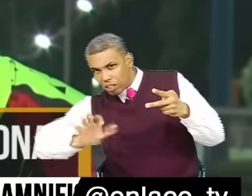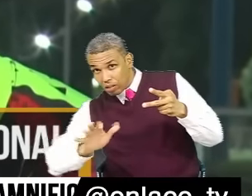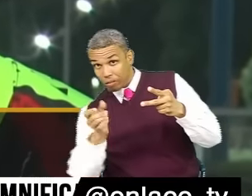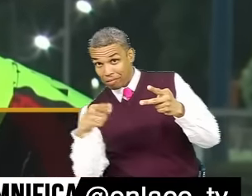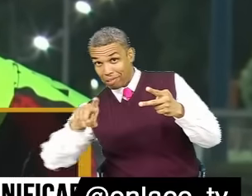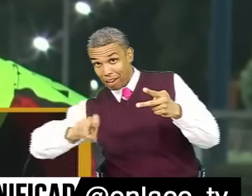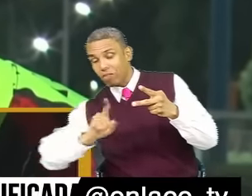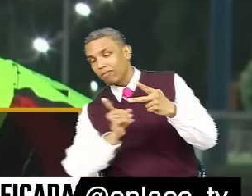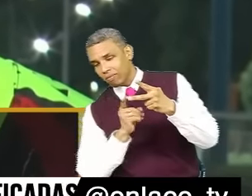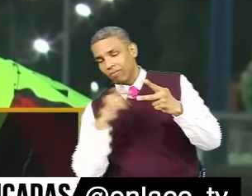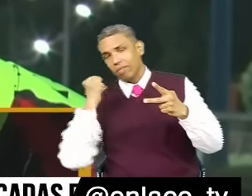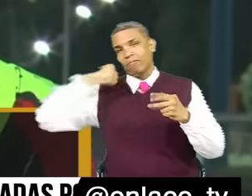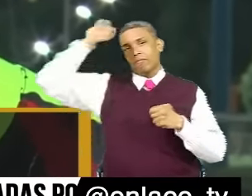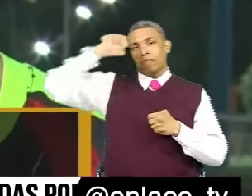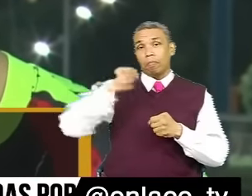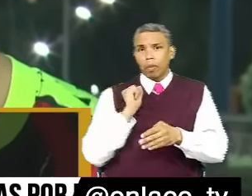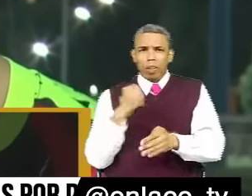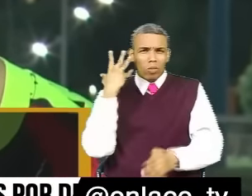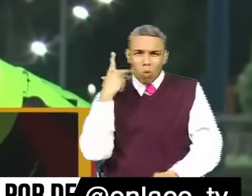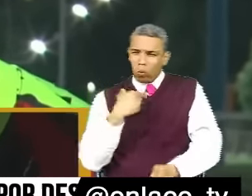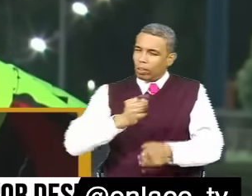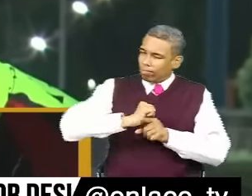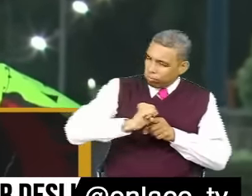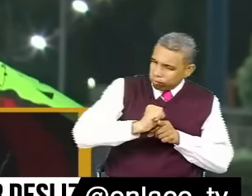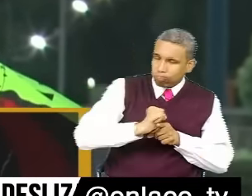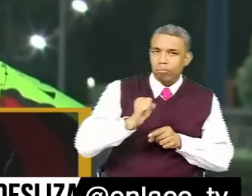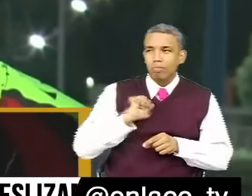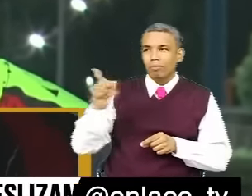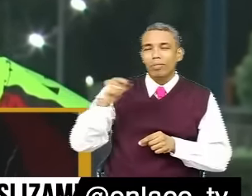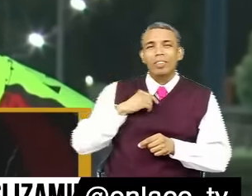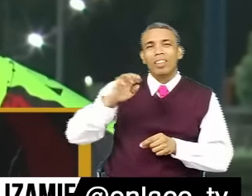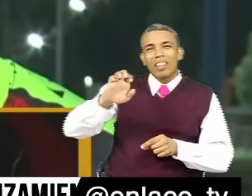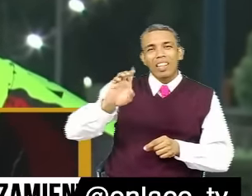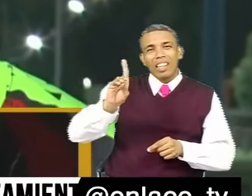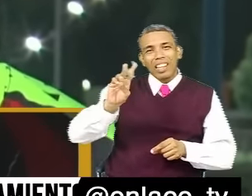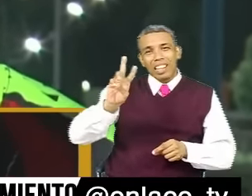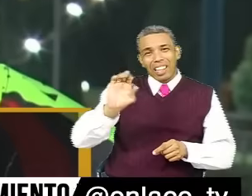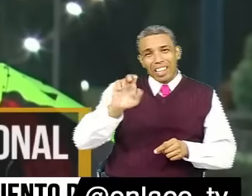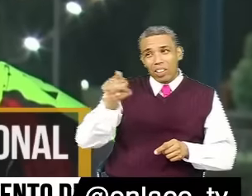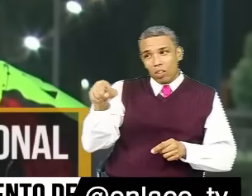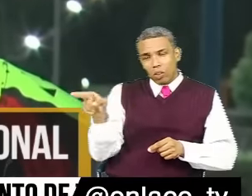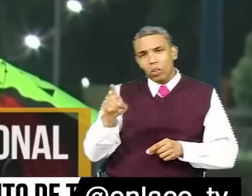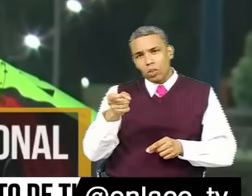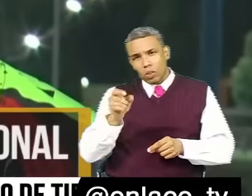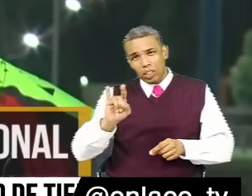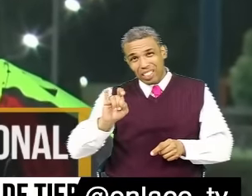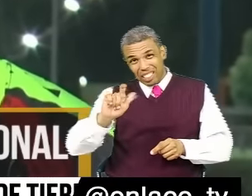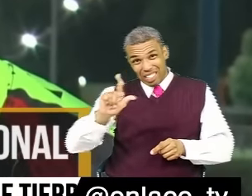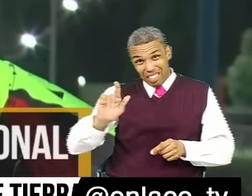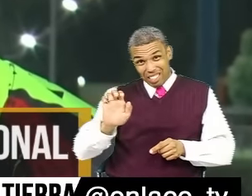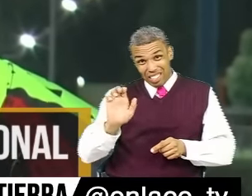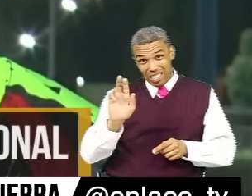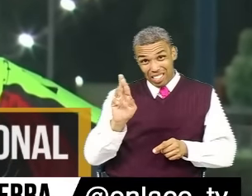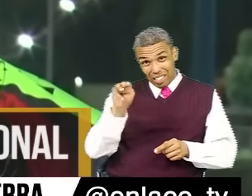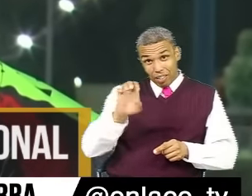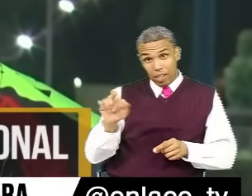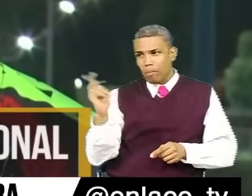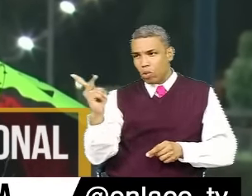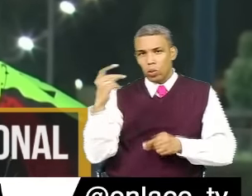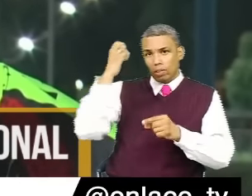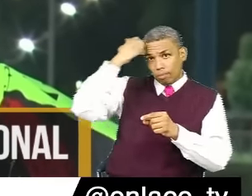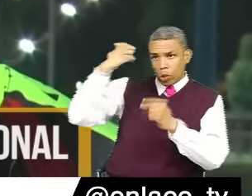días, gracias al entrenador Guillermo y a Edwin, y pues el nivel de los otros competidores estuvo muy, muy fuerte, muy alto,